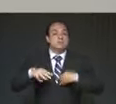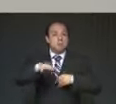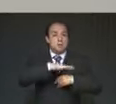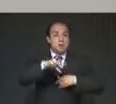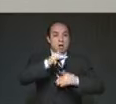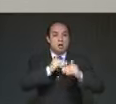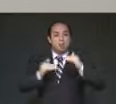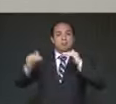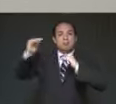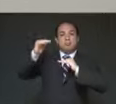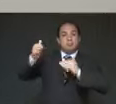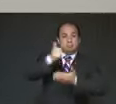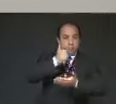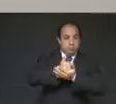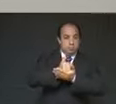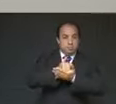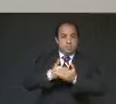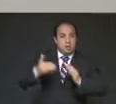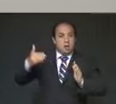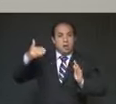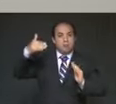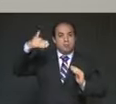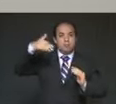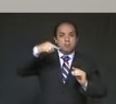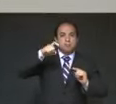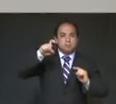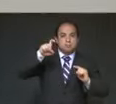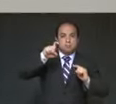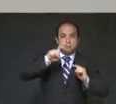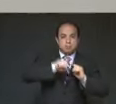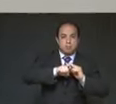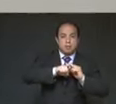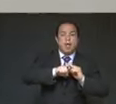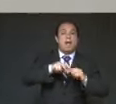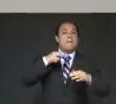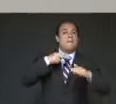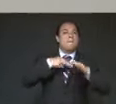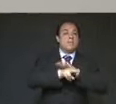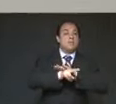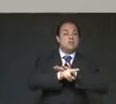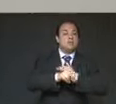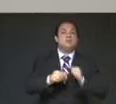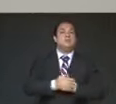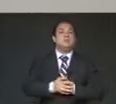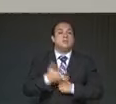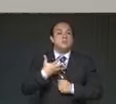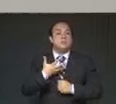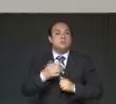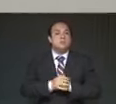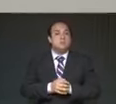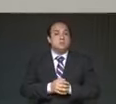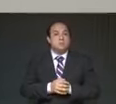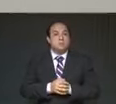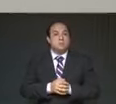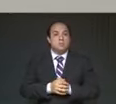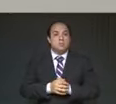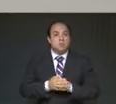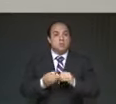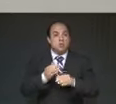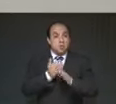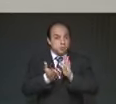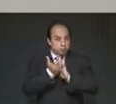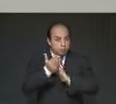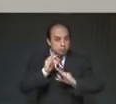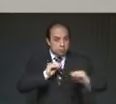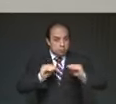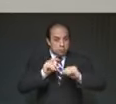altas de la ciudad para llegar a su conectividad al metro. Y es una obra de movilidad, pero también es una obra social, una obra de justicia